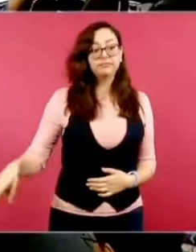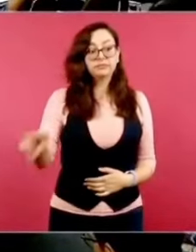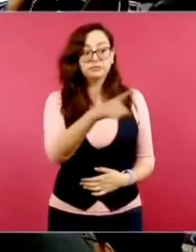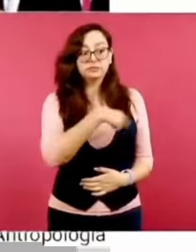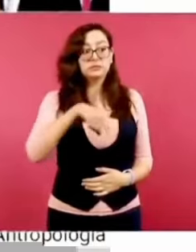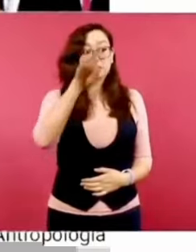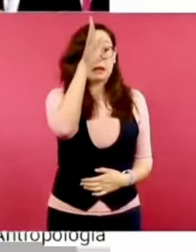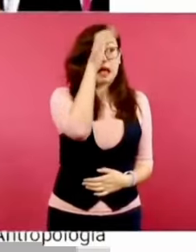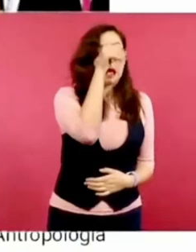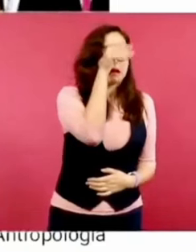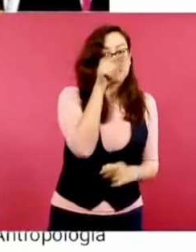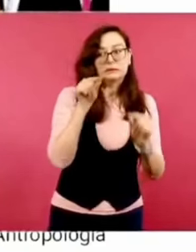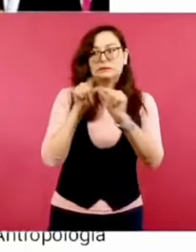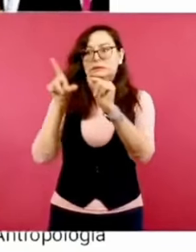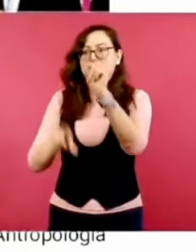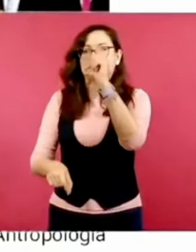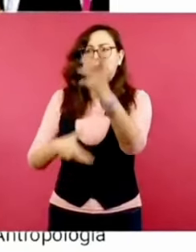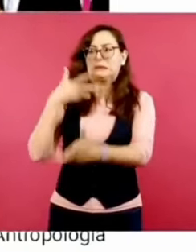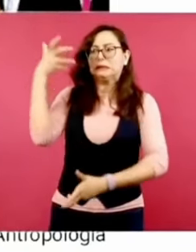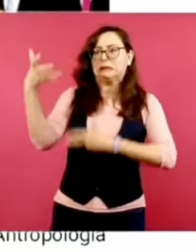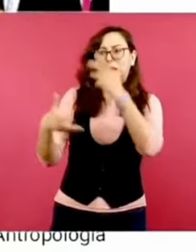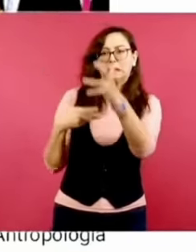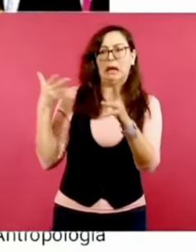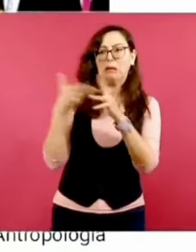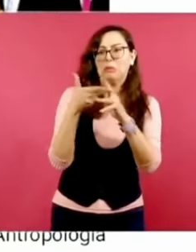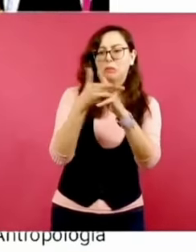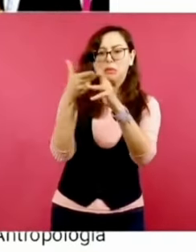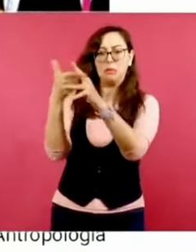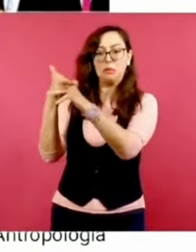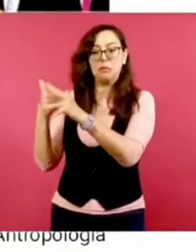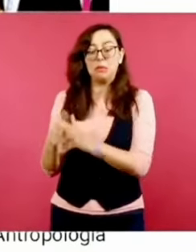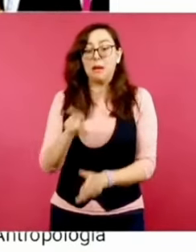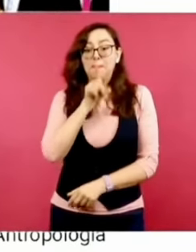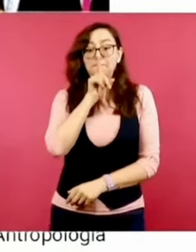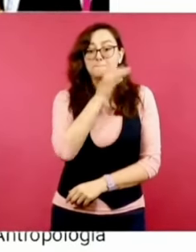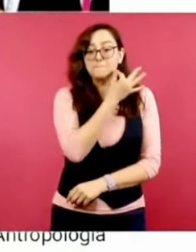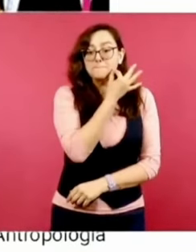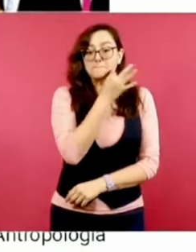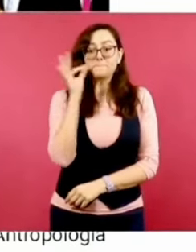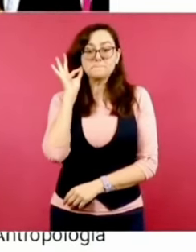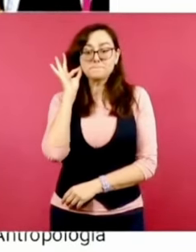medios de la violencia ni de los mensajes del narcotráfico.